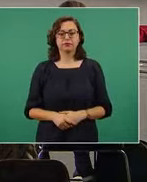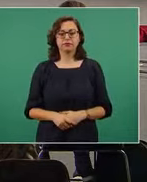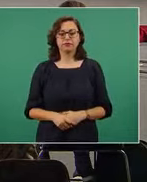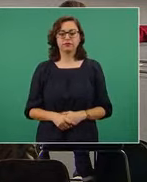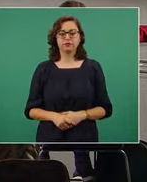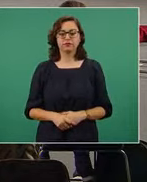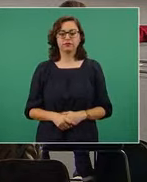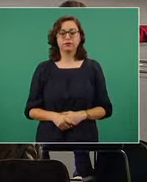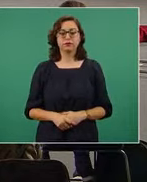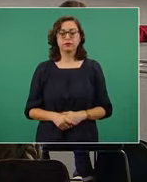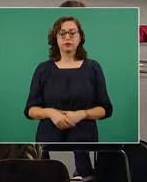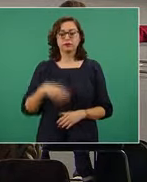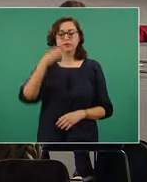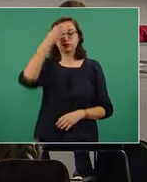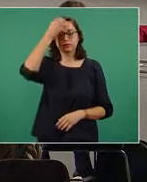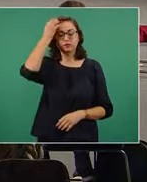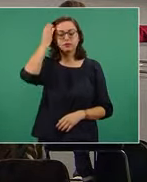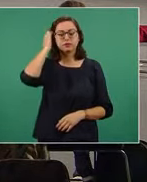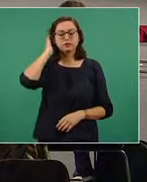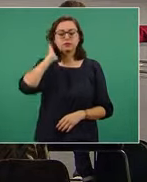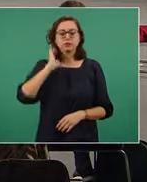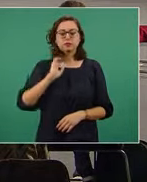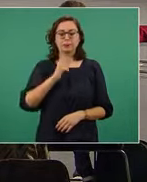Y el de Tepetitán,